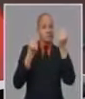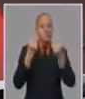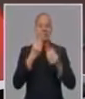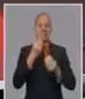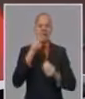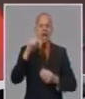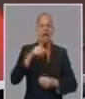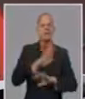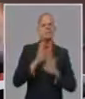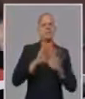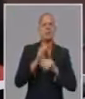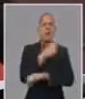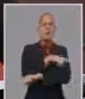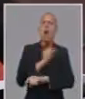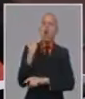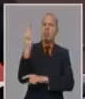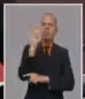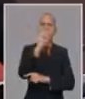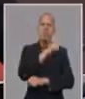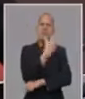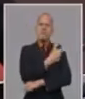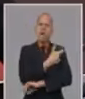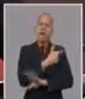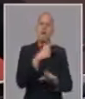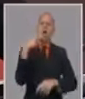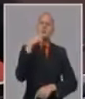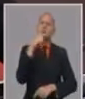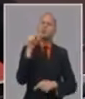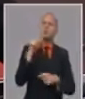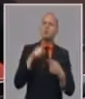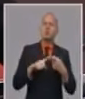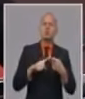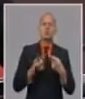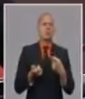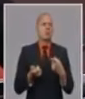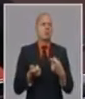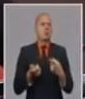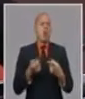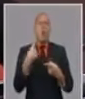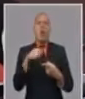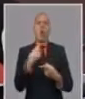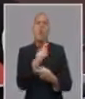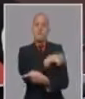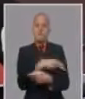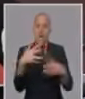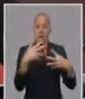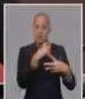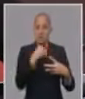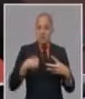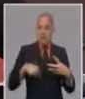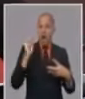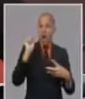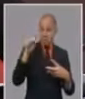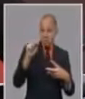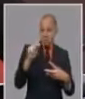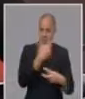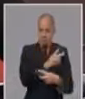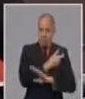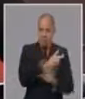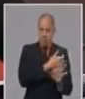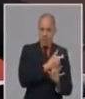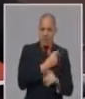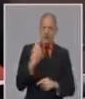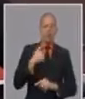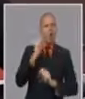los cubanos, por qué no traemos la vacuna rusa o la vacuna china. Bueno, lo cierto es que, como ha dicho y leíamos aquí el